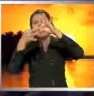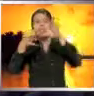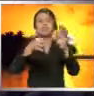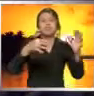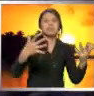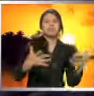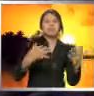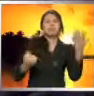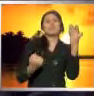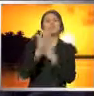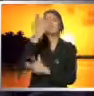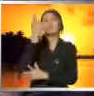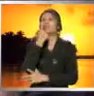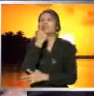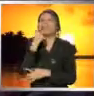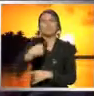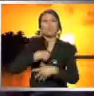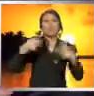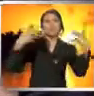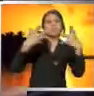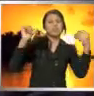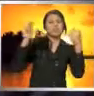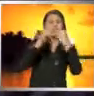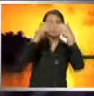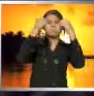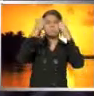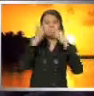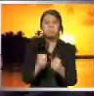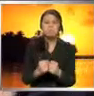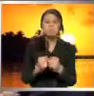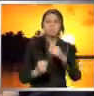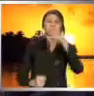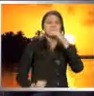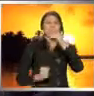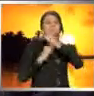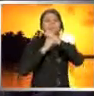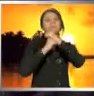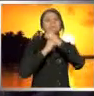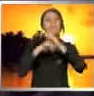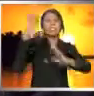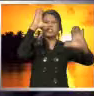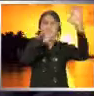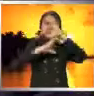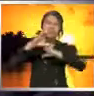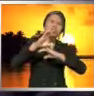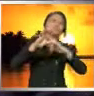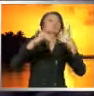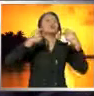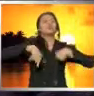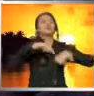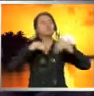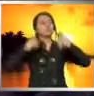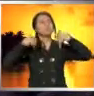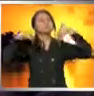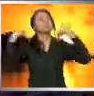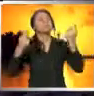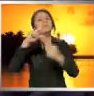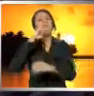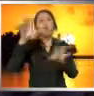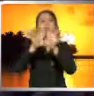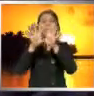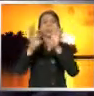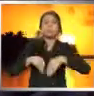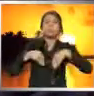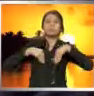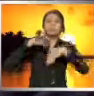un nuevo discurso con argumentos sólidos, científicos, de las ciencias sociales, que nos hagan entender mejor cómo podemos